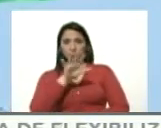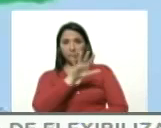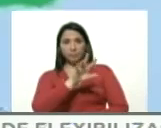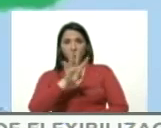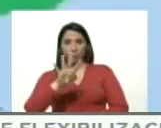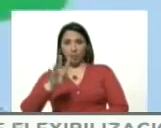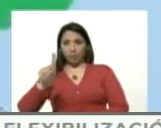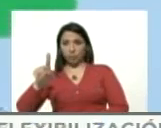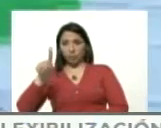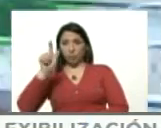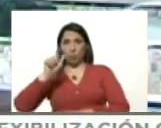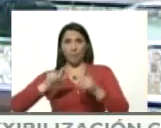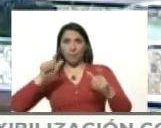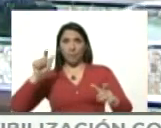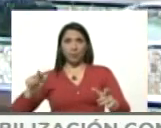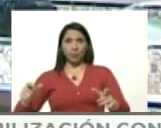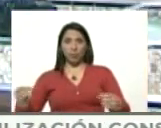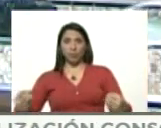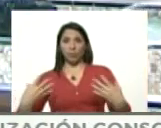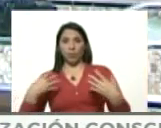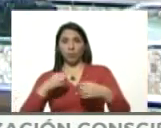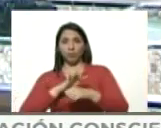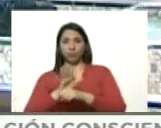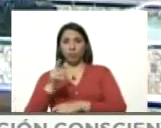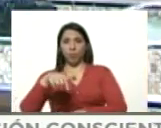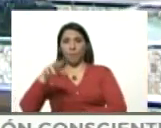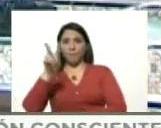541 casos que registra Venezuela el día de hoy,